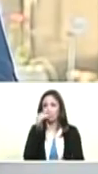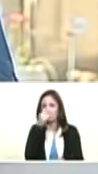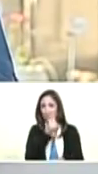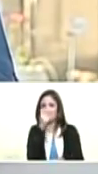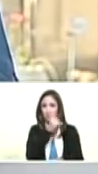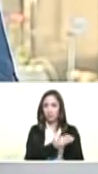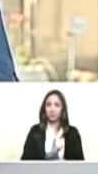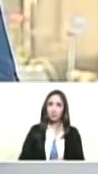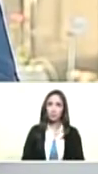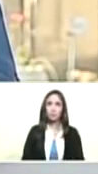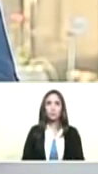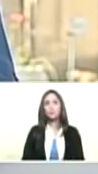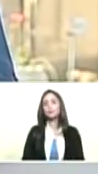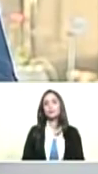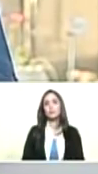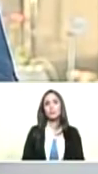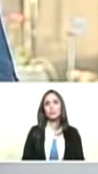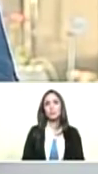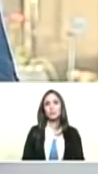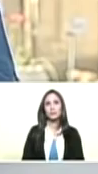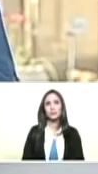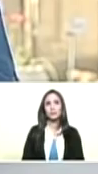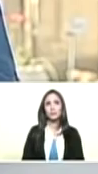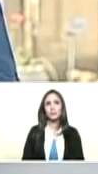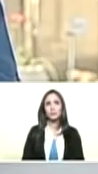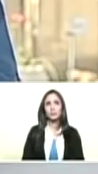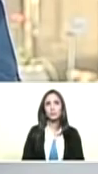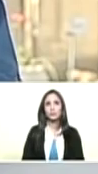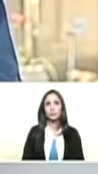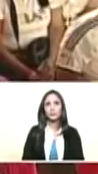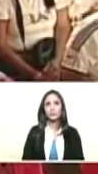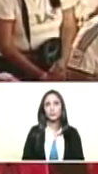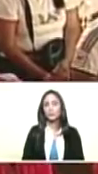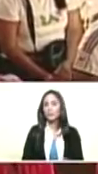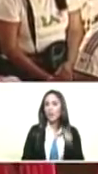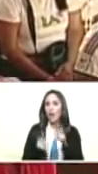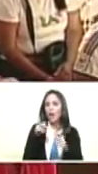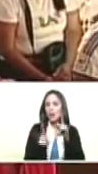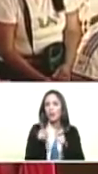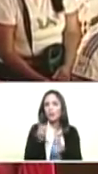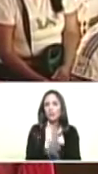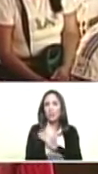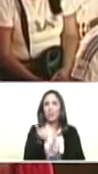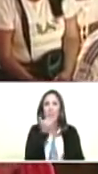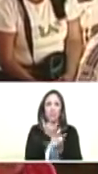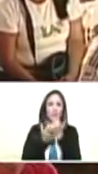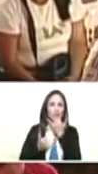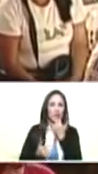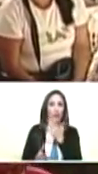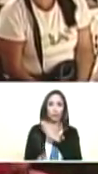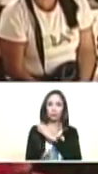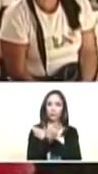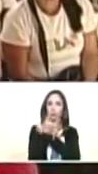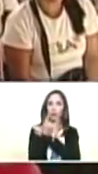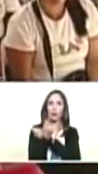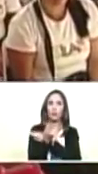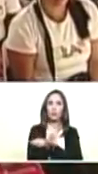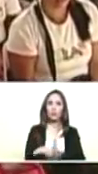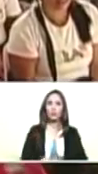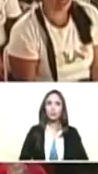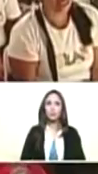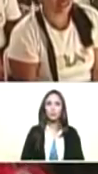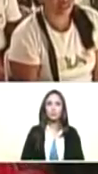se bambalea, a veces guabinea, A veces se deja meter